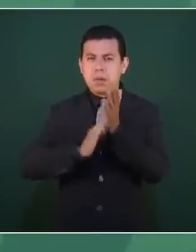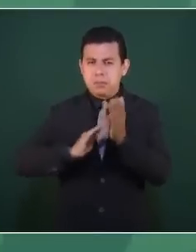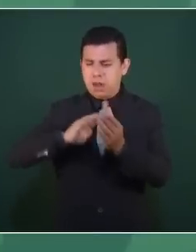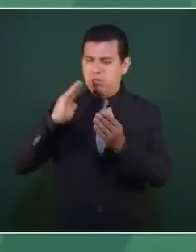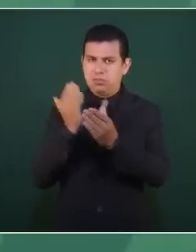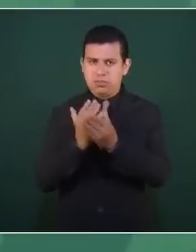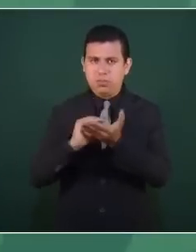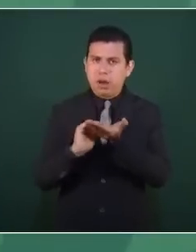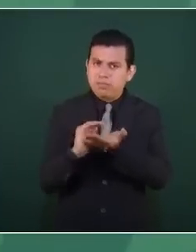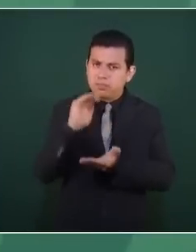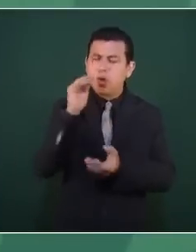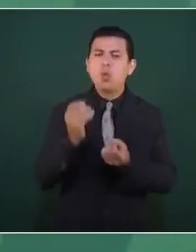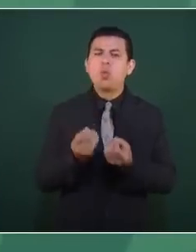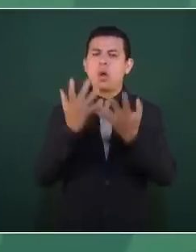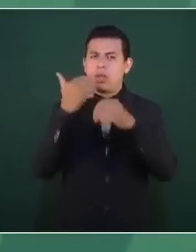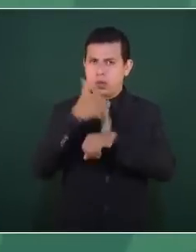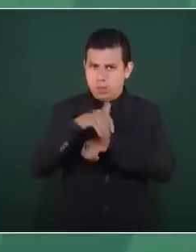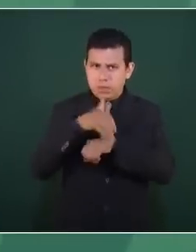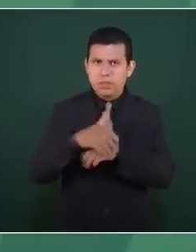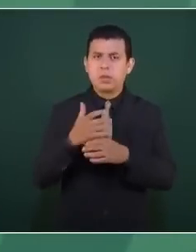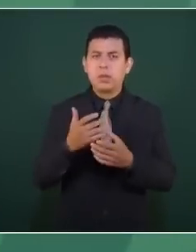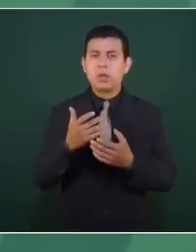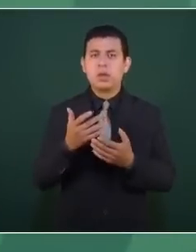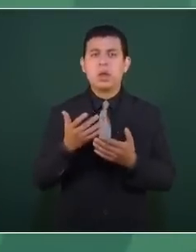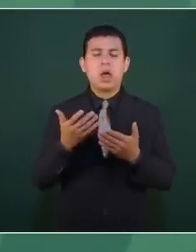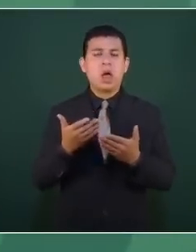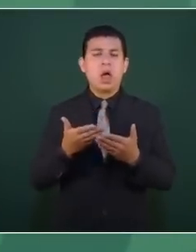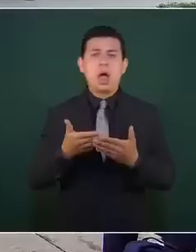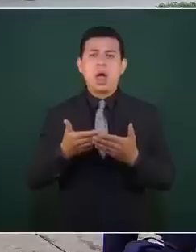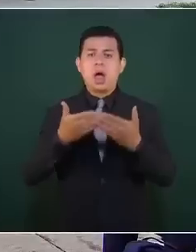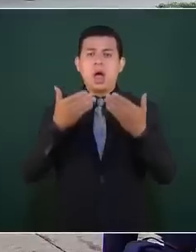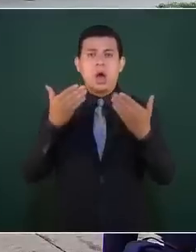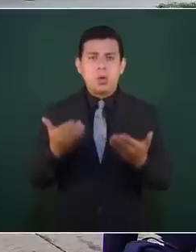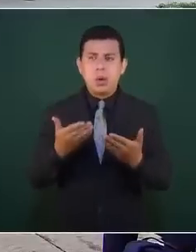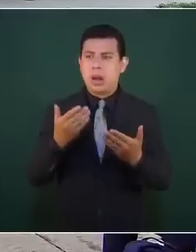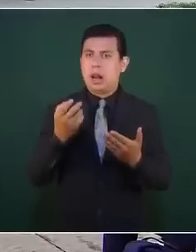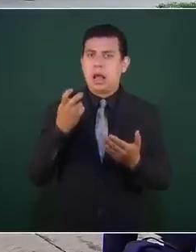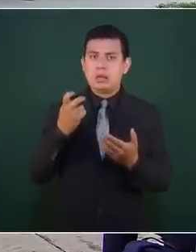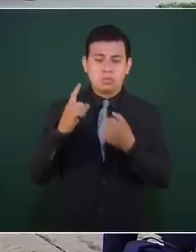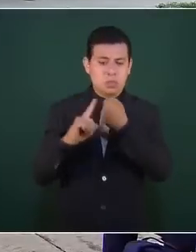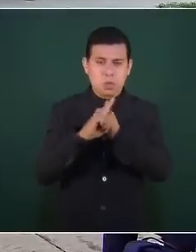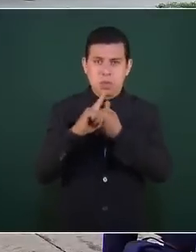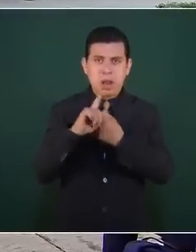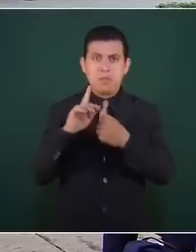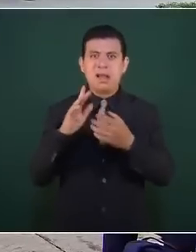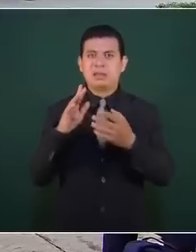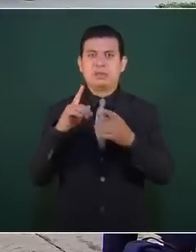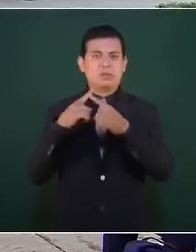Yo creo que lo podría hacer el general, pero también Rosa Isela,